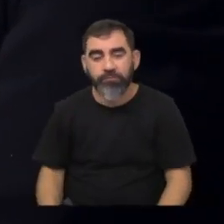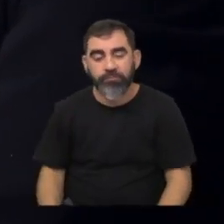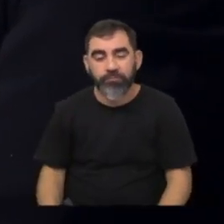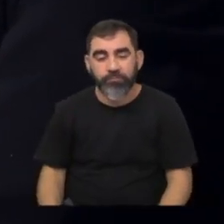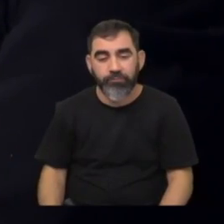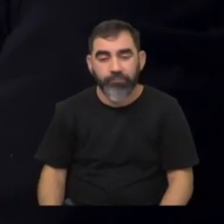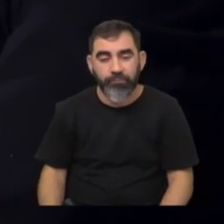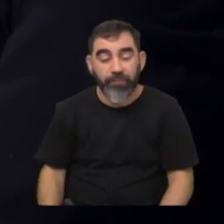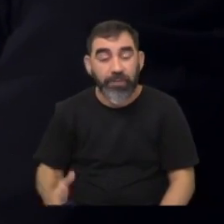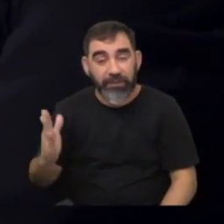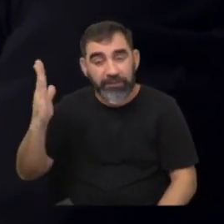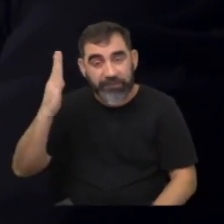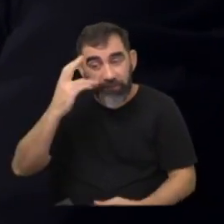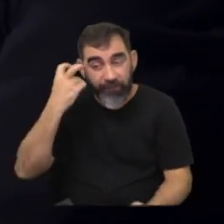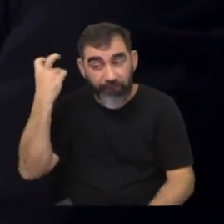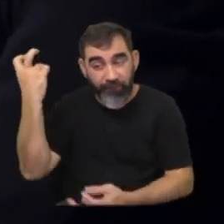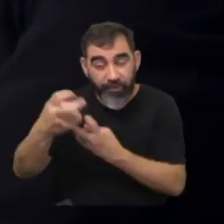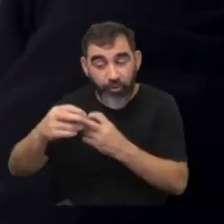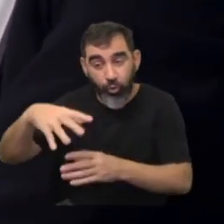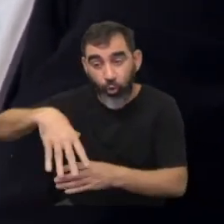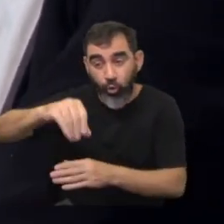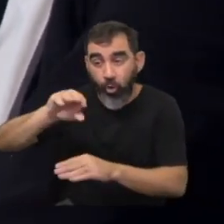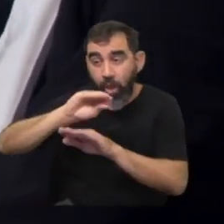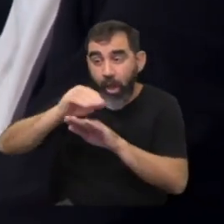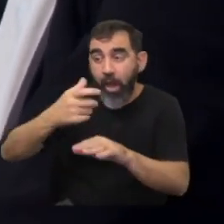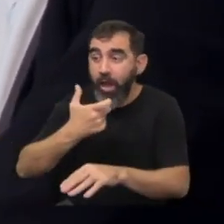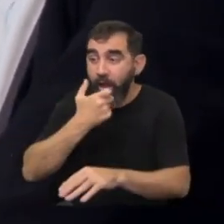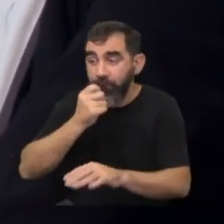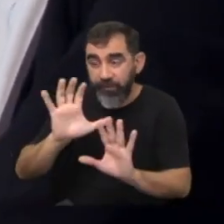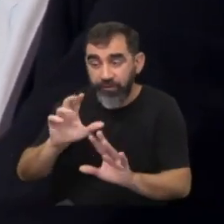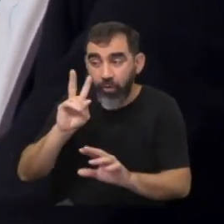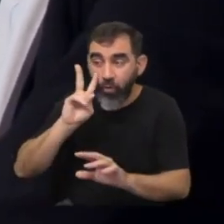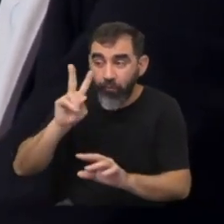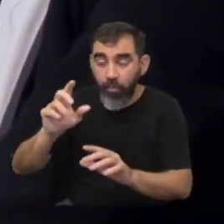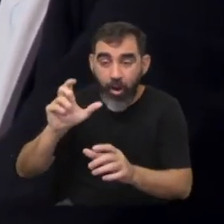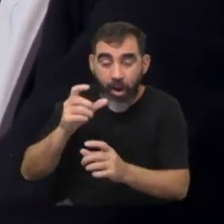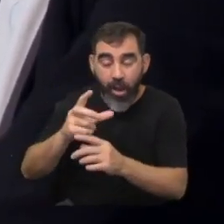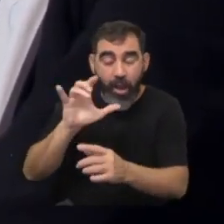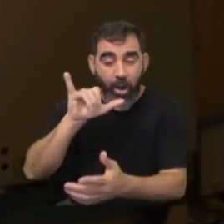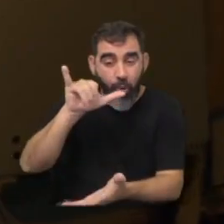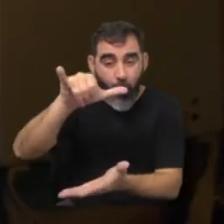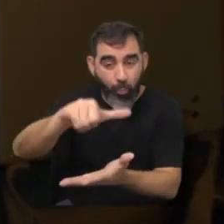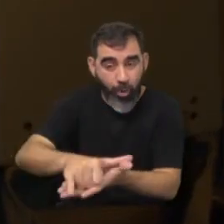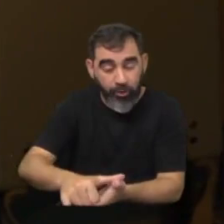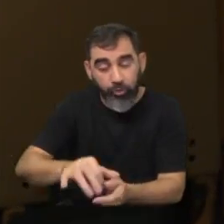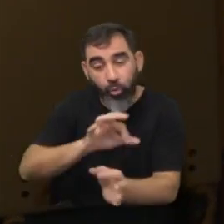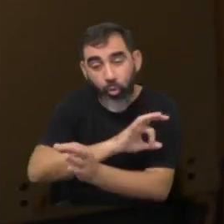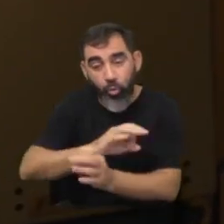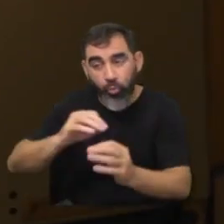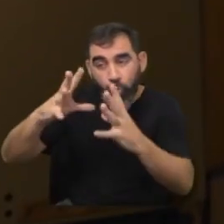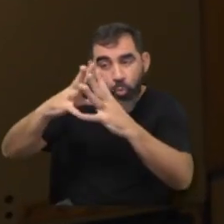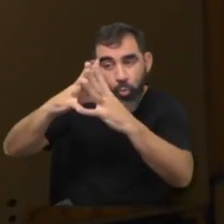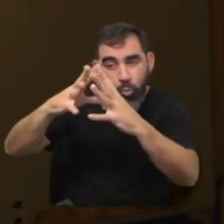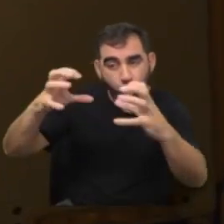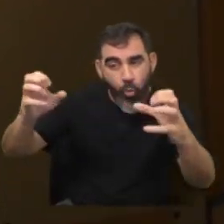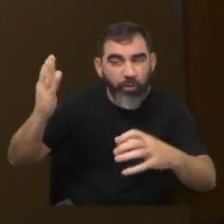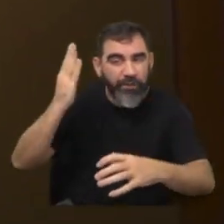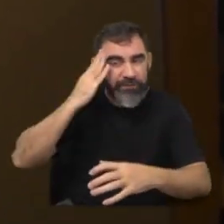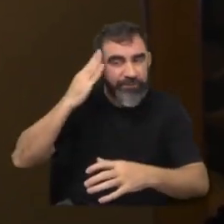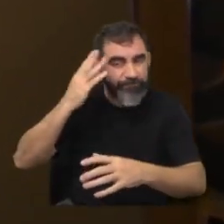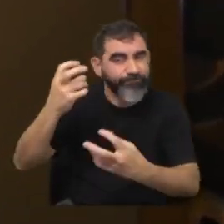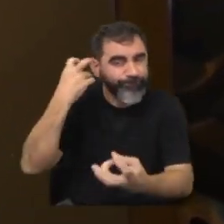Cuando sabemos que hay viento porque la torre nos lo dice o porque vemos el indicador de viento del aeropuerto o cuando vemos la nube, que sabemos que es un